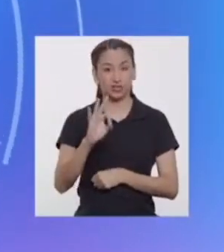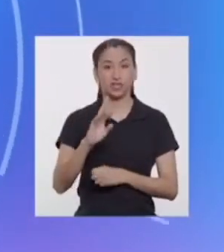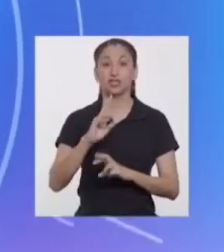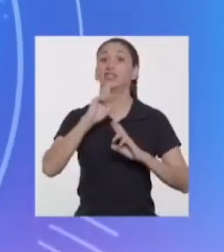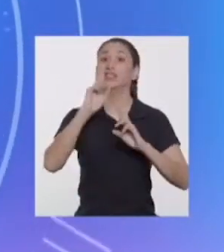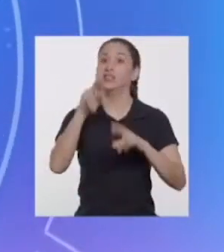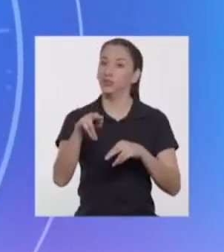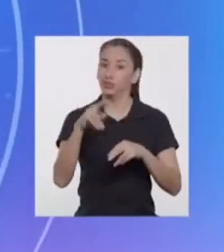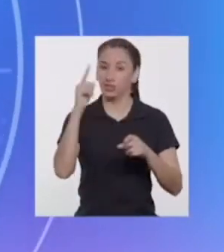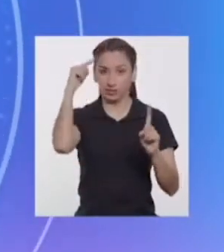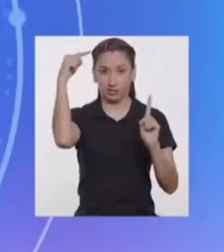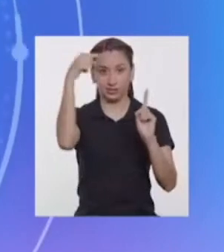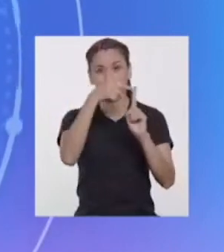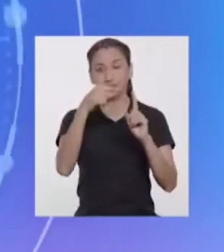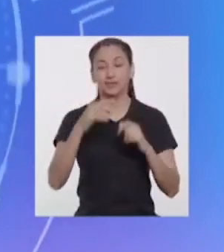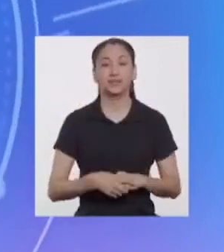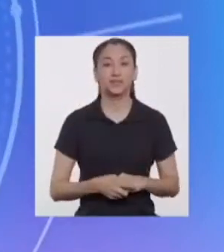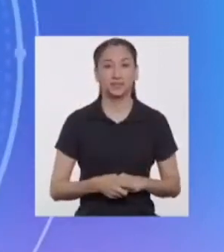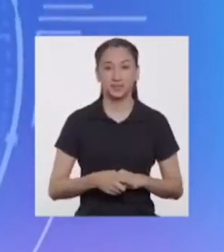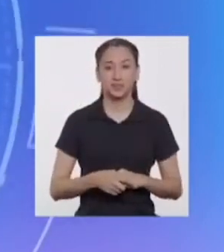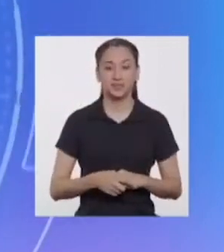resolución del desafío.